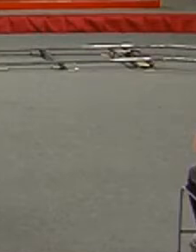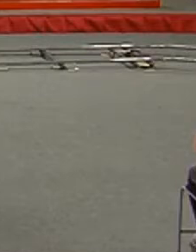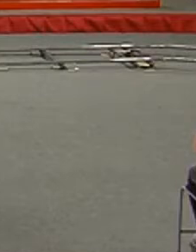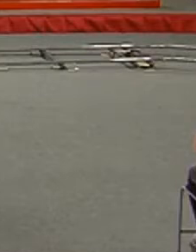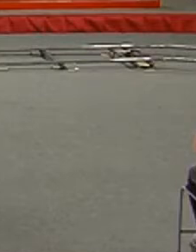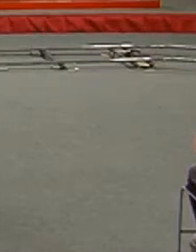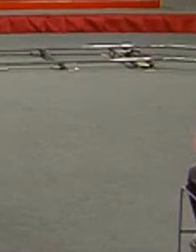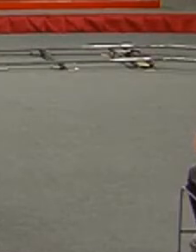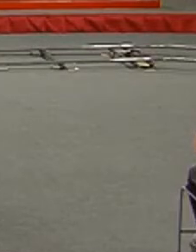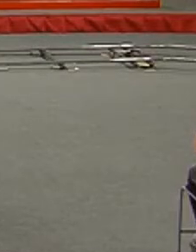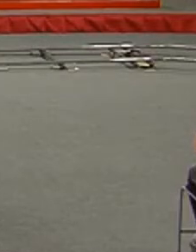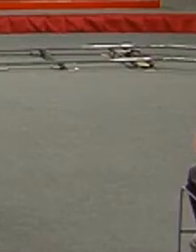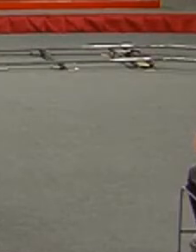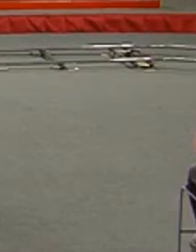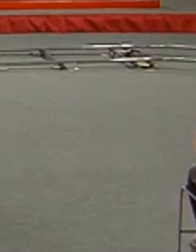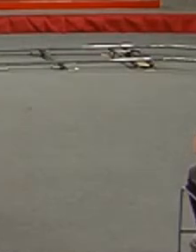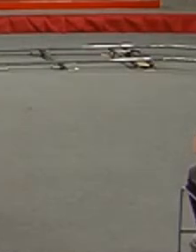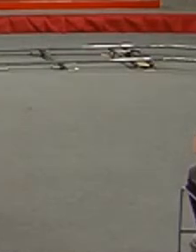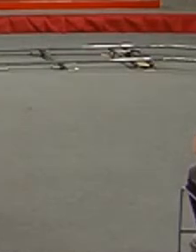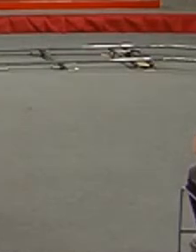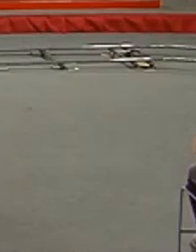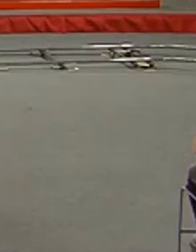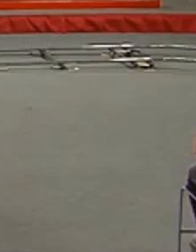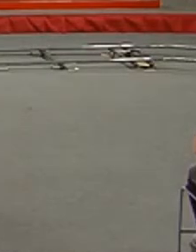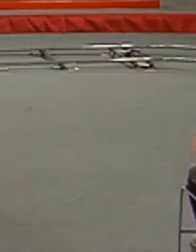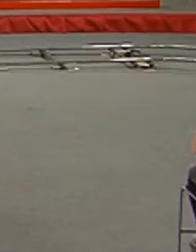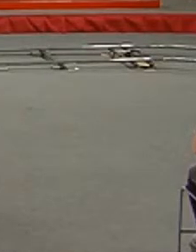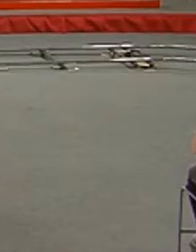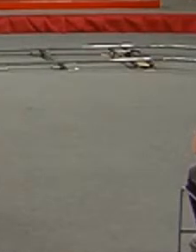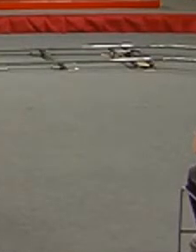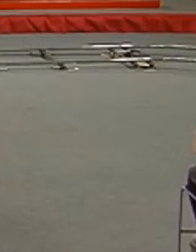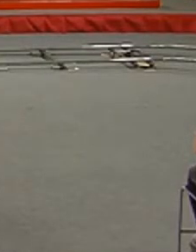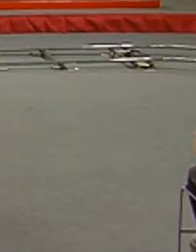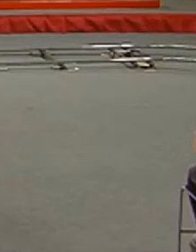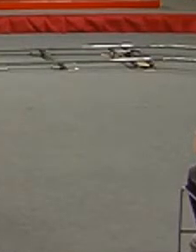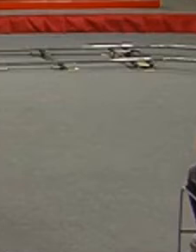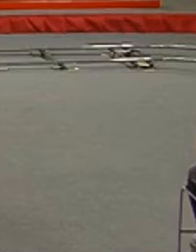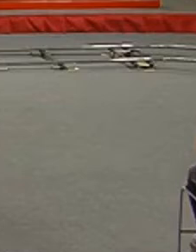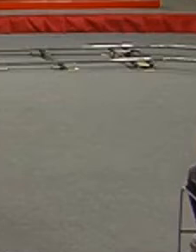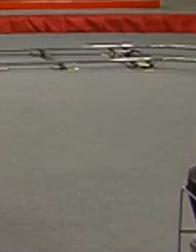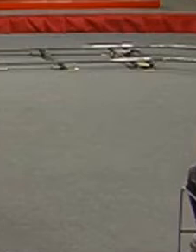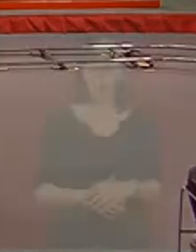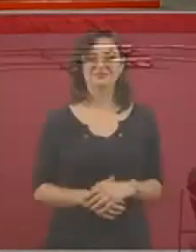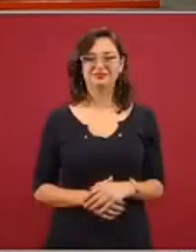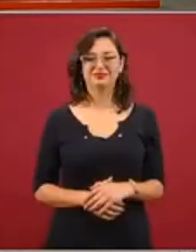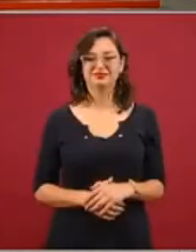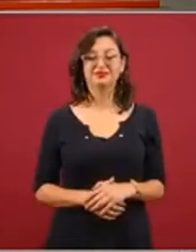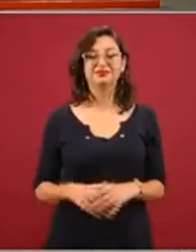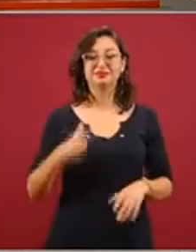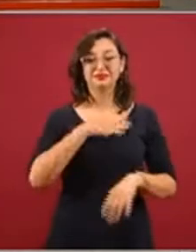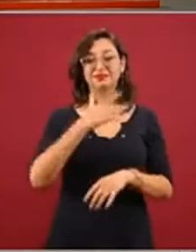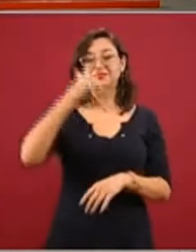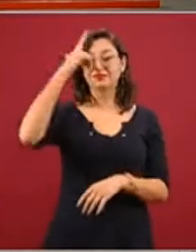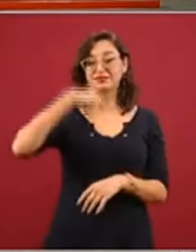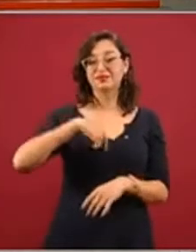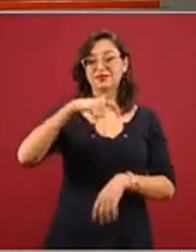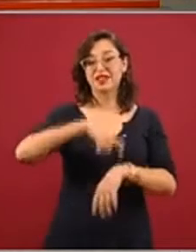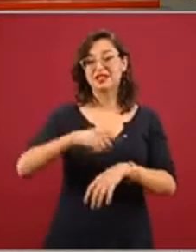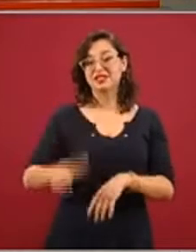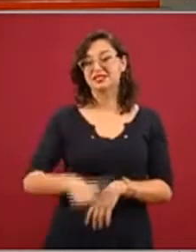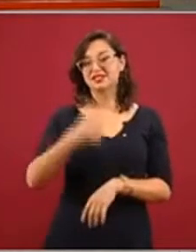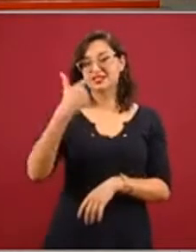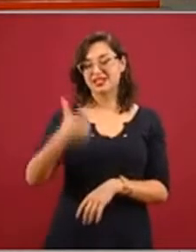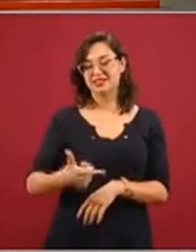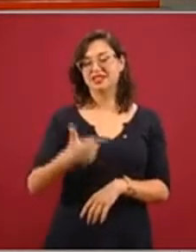Muy buenas noches. Son las 19 horas del viernes 3 de julio de 2020 y estamos en